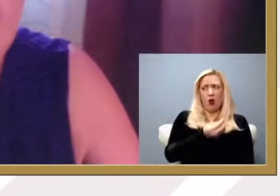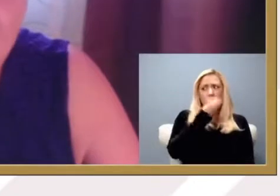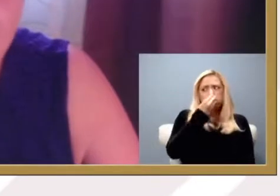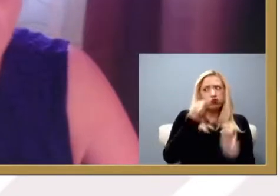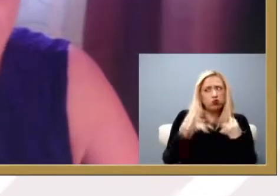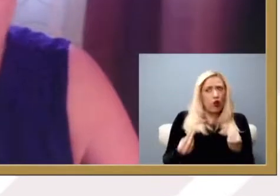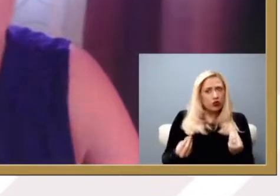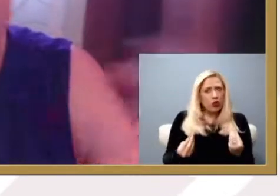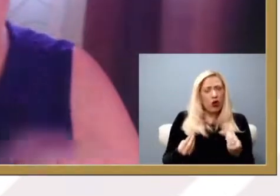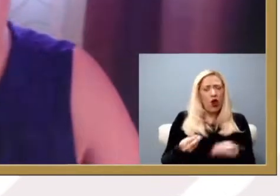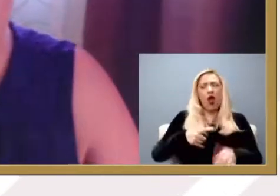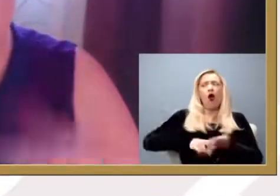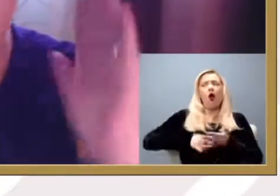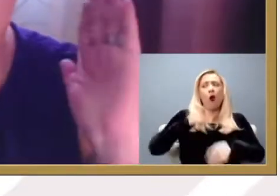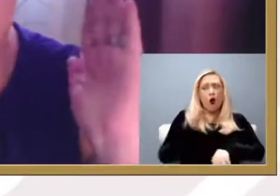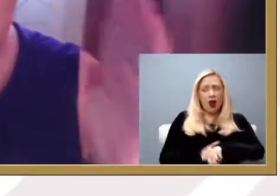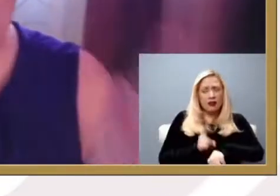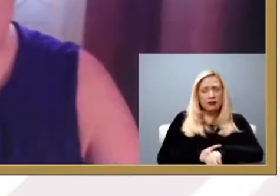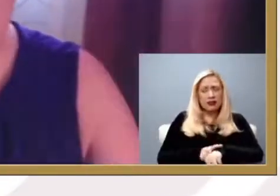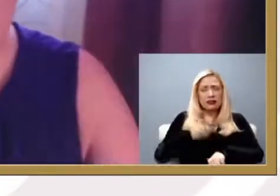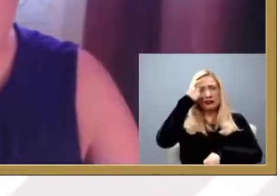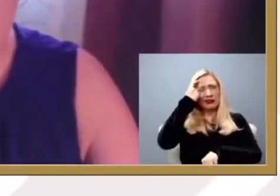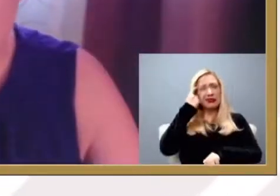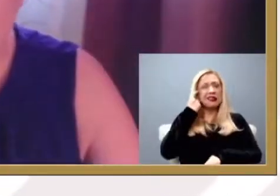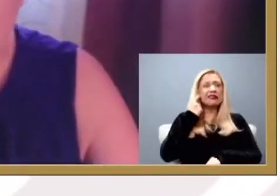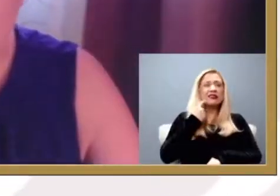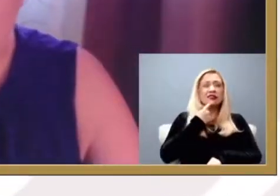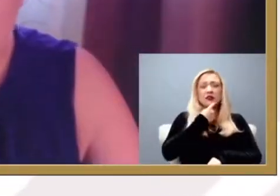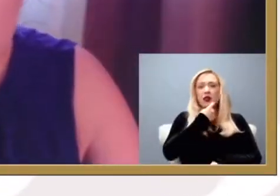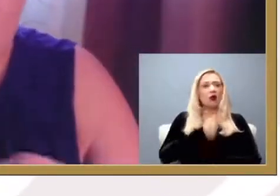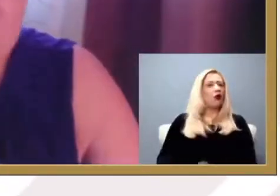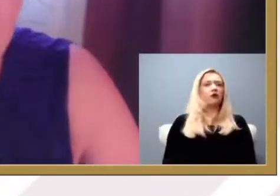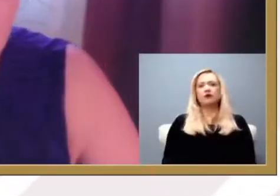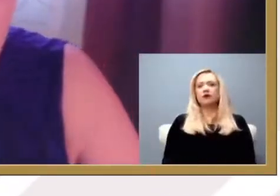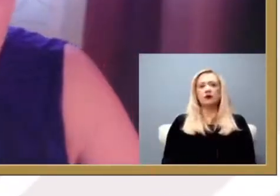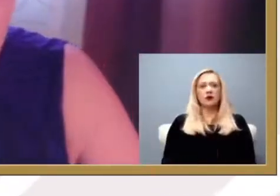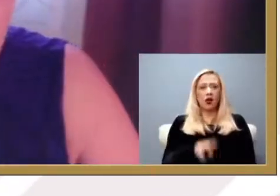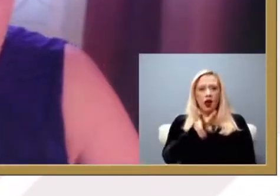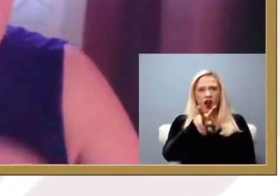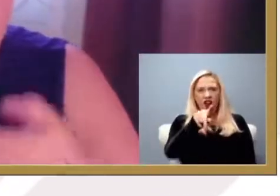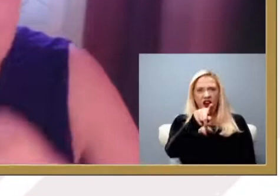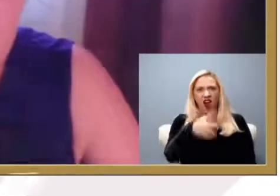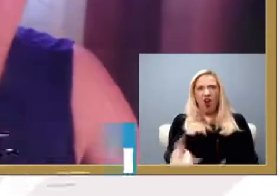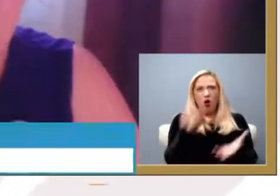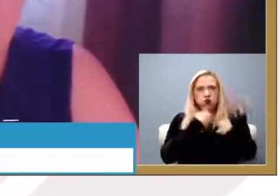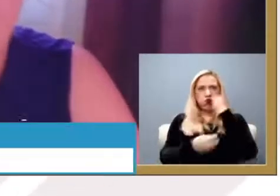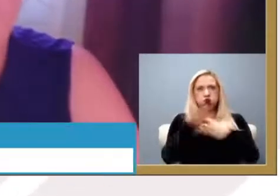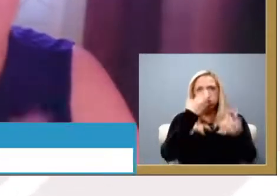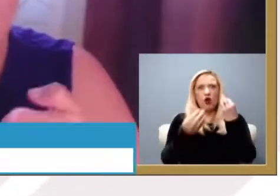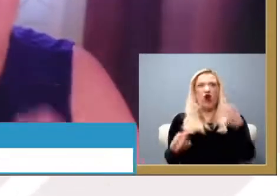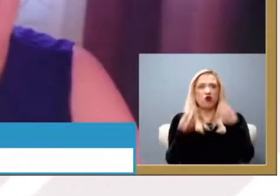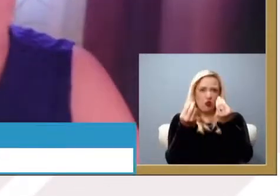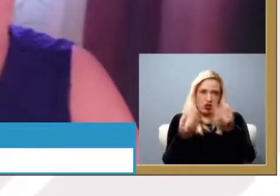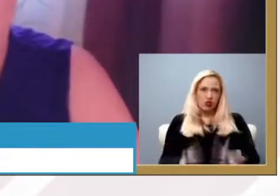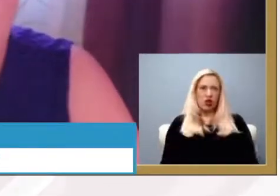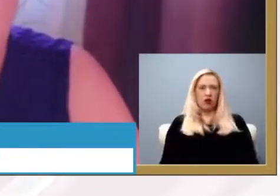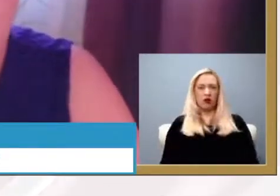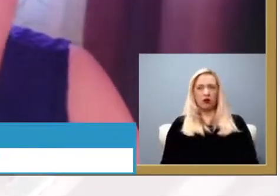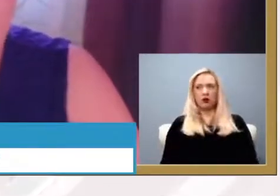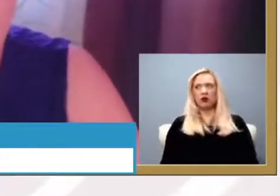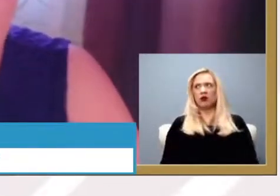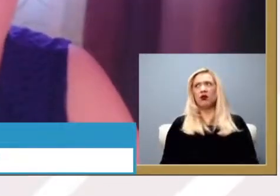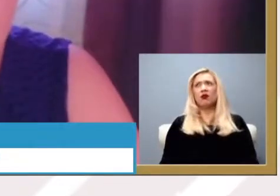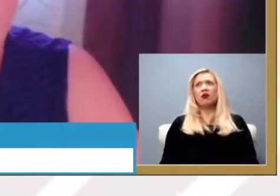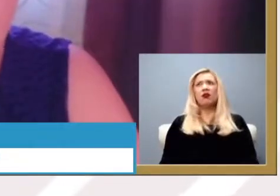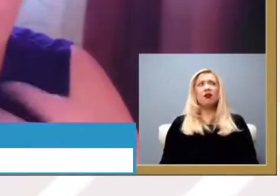cuándo lo hacemos. Entonces, asumir cuando solamente converte igual que comes mucho Y esto produce daños de verdad para